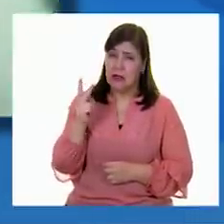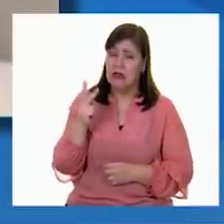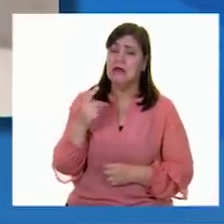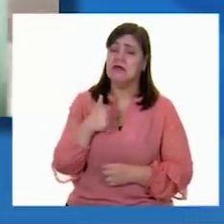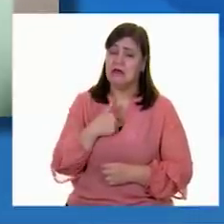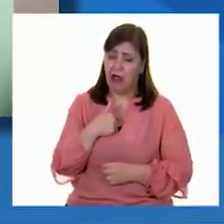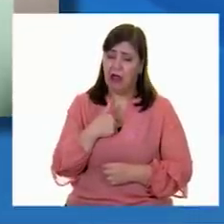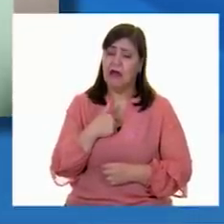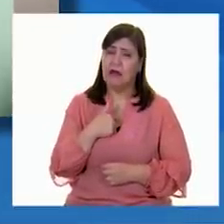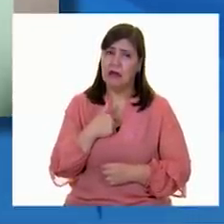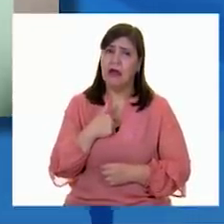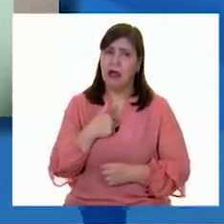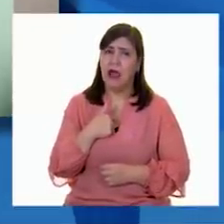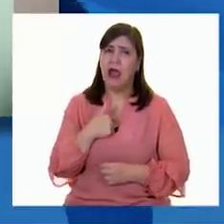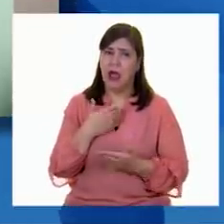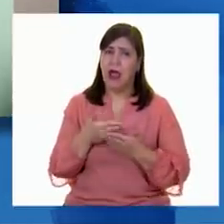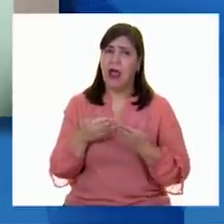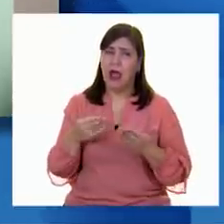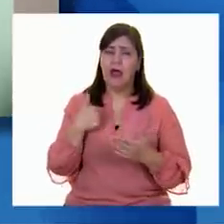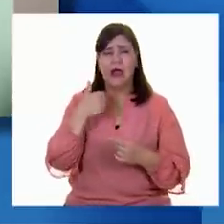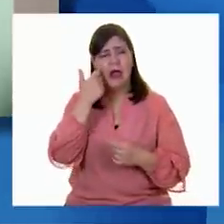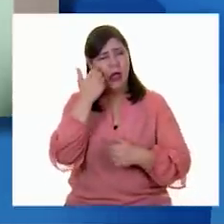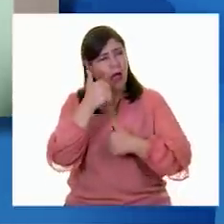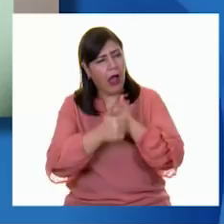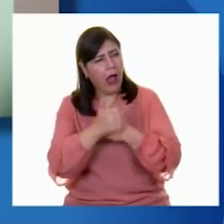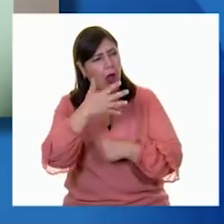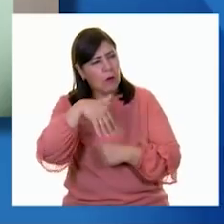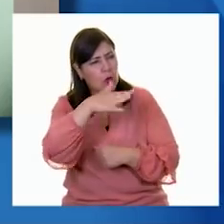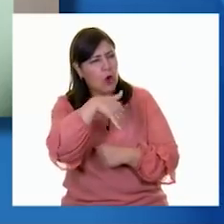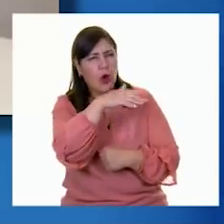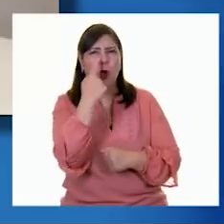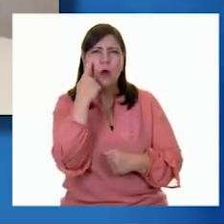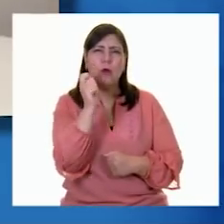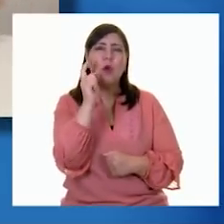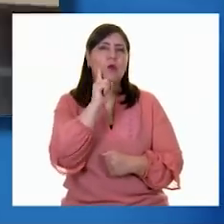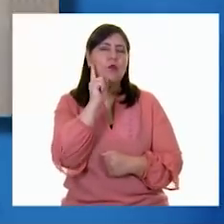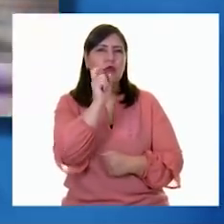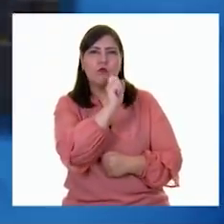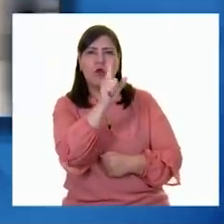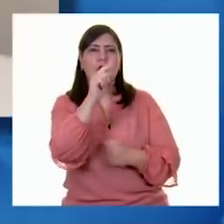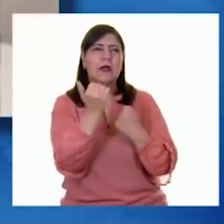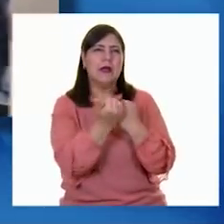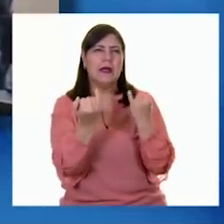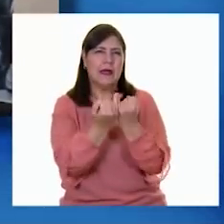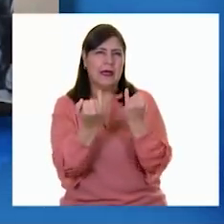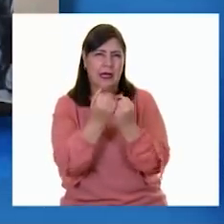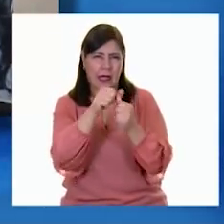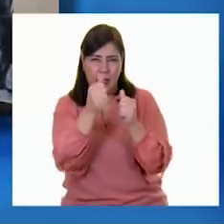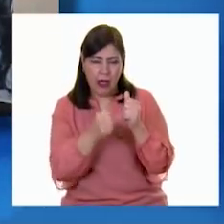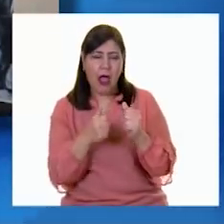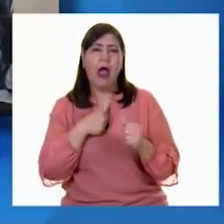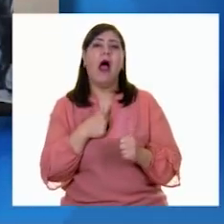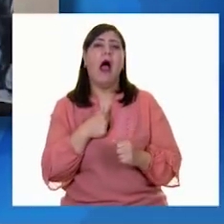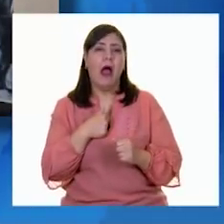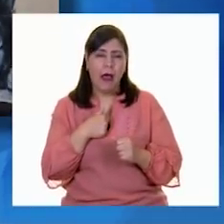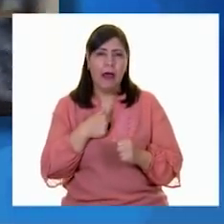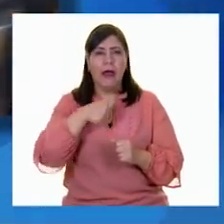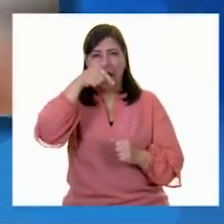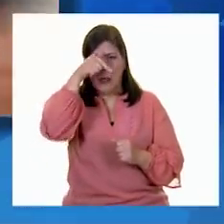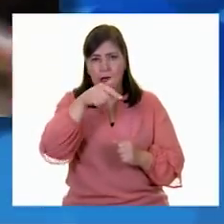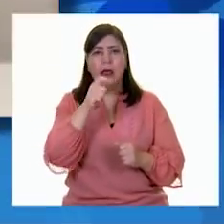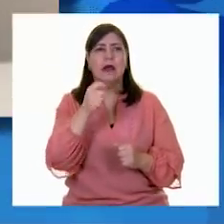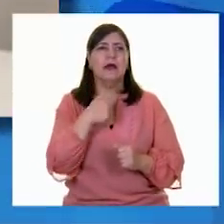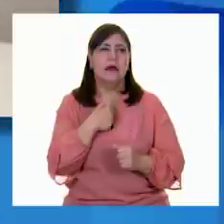dediqué a buscar mujeres importantes en el arte. Y de hecho, tengo en la